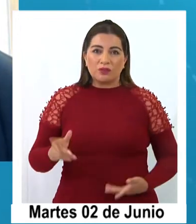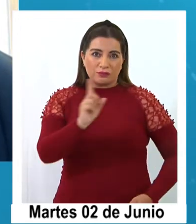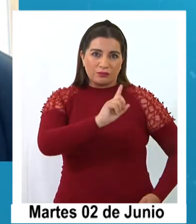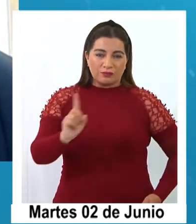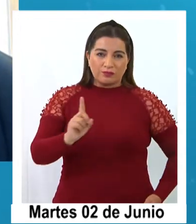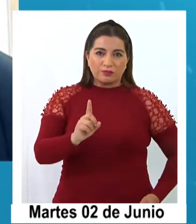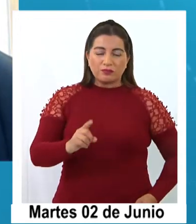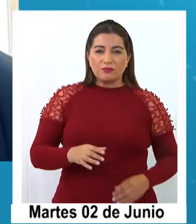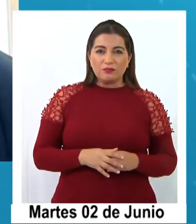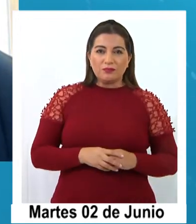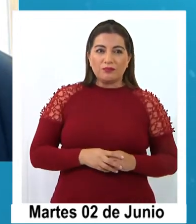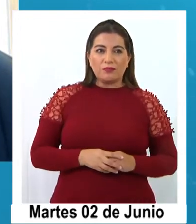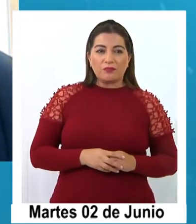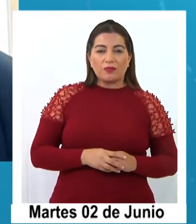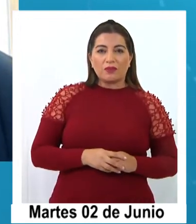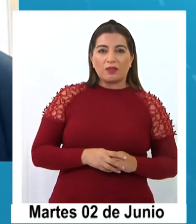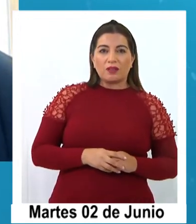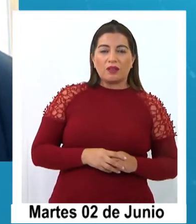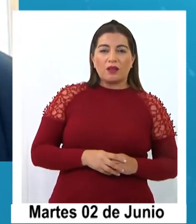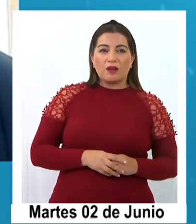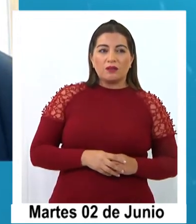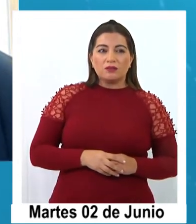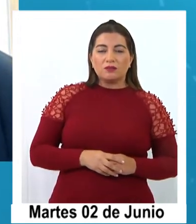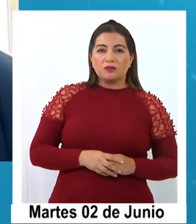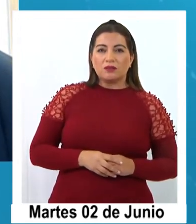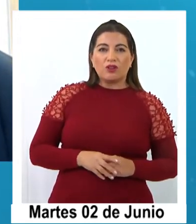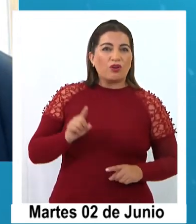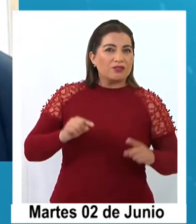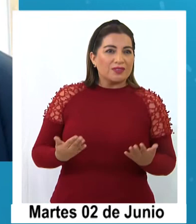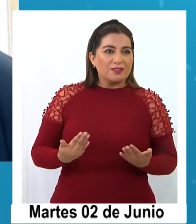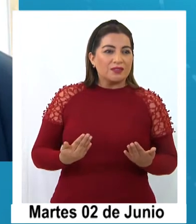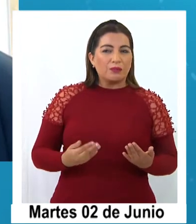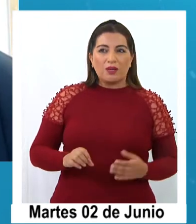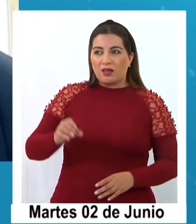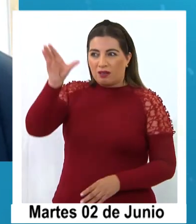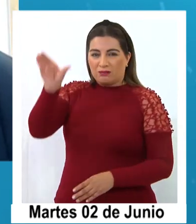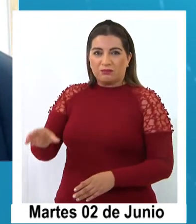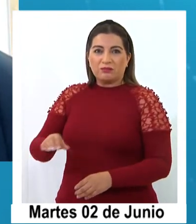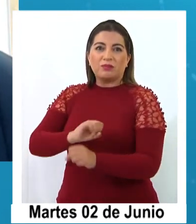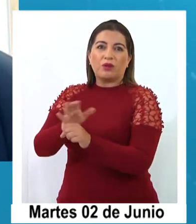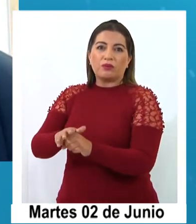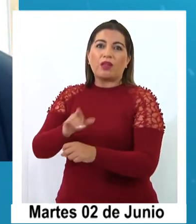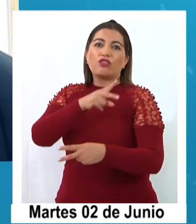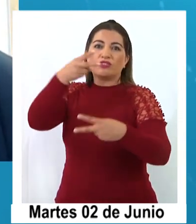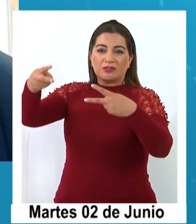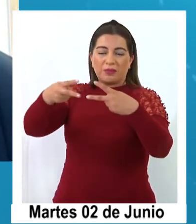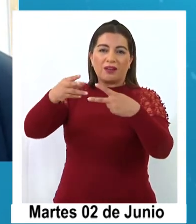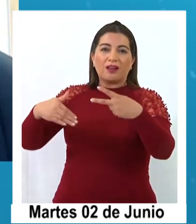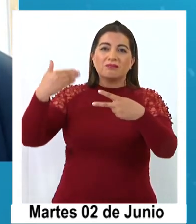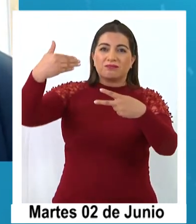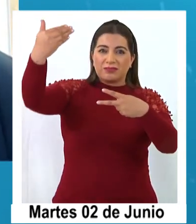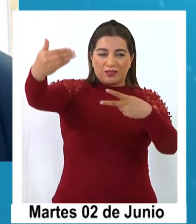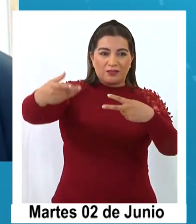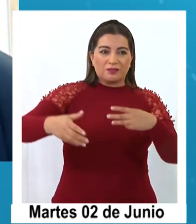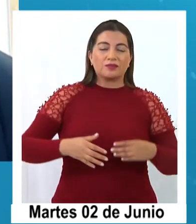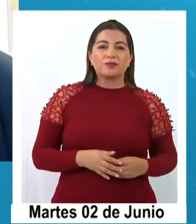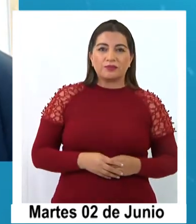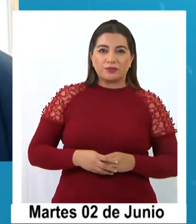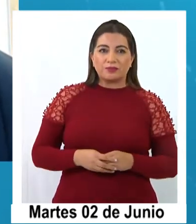los que tengan problemas y se compliquen con este nivel de contagiados, los vamos a ver en dos semanas más o diez días más.